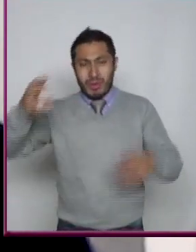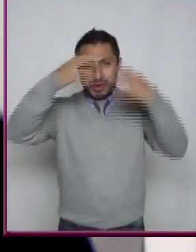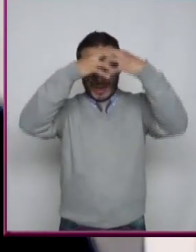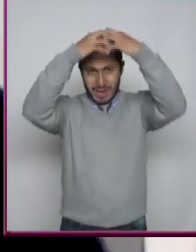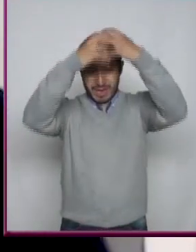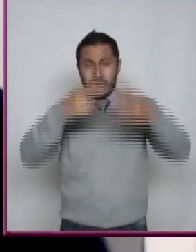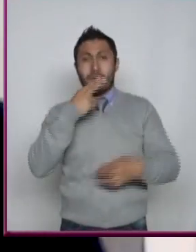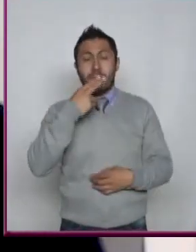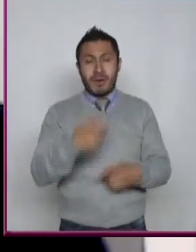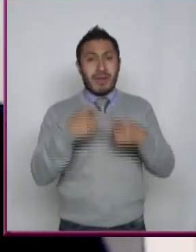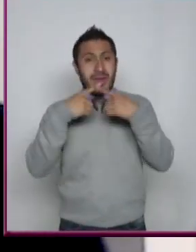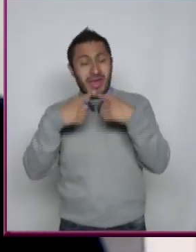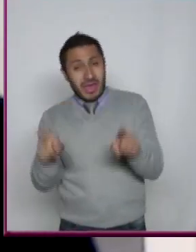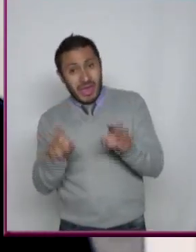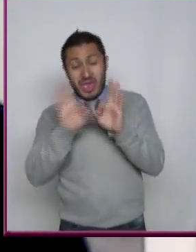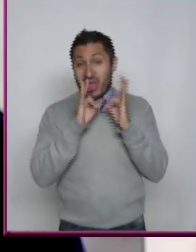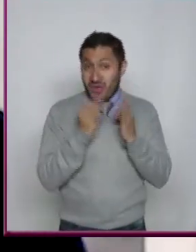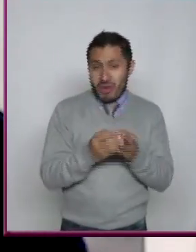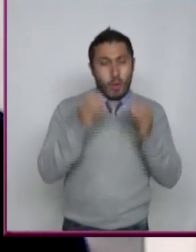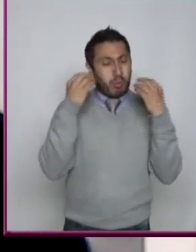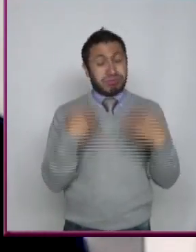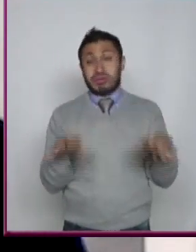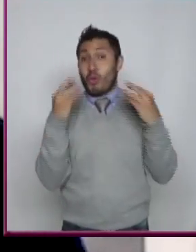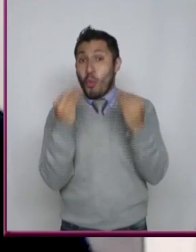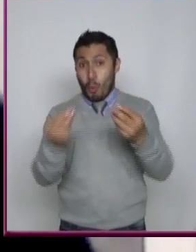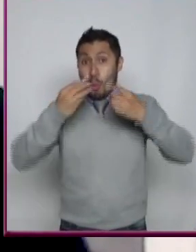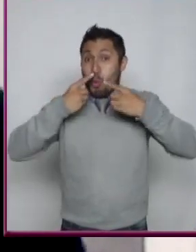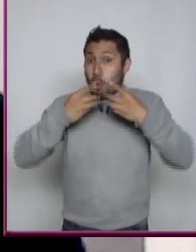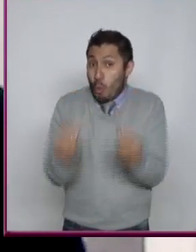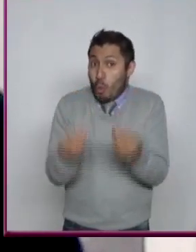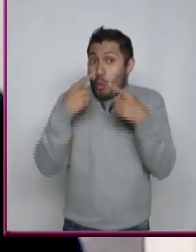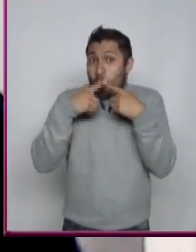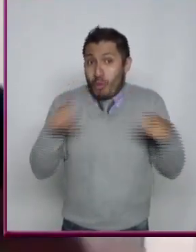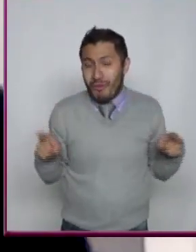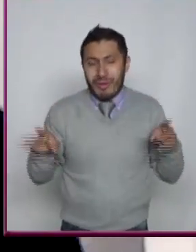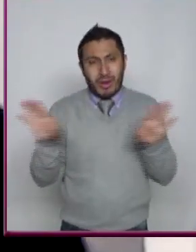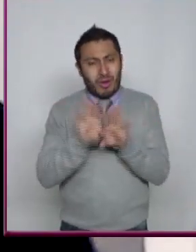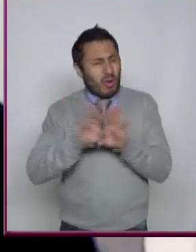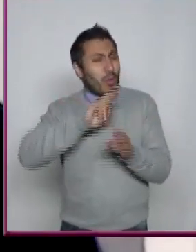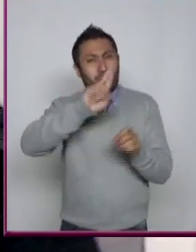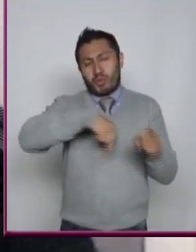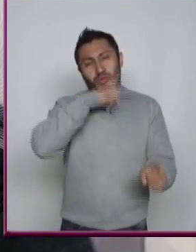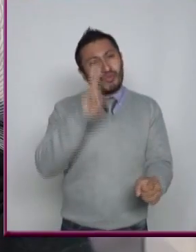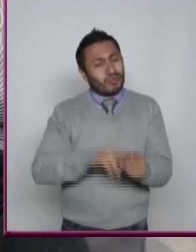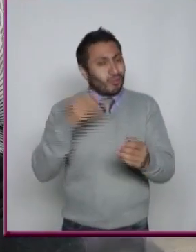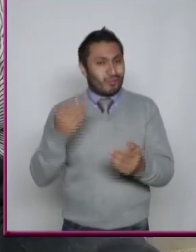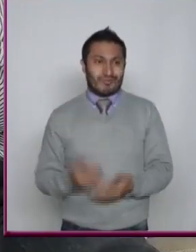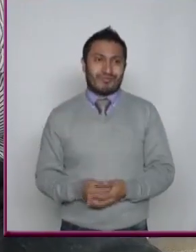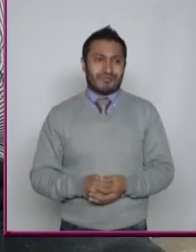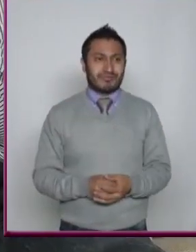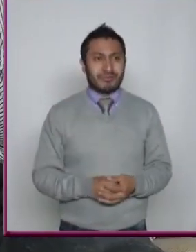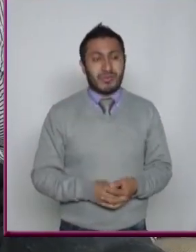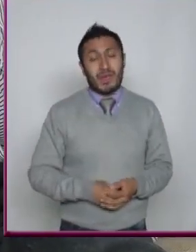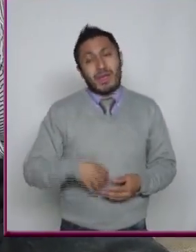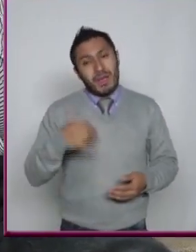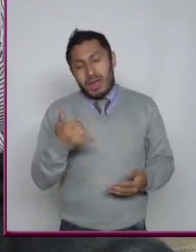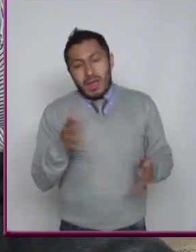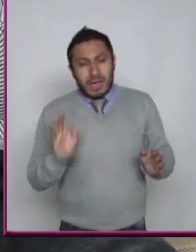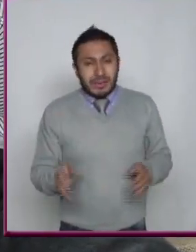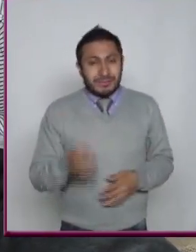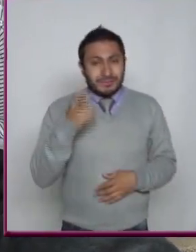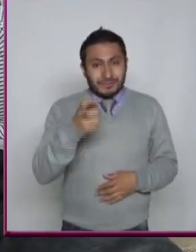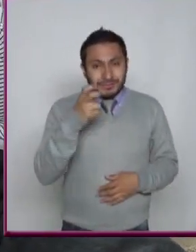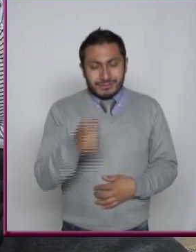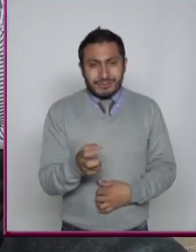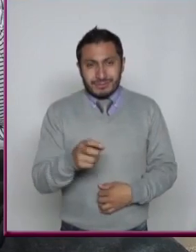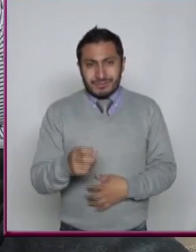un poco distinto o bastante distinto a como suele funcionar normalmente. Y bueno, eso es algo que